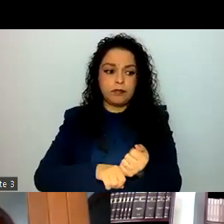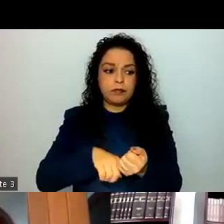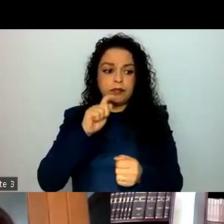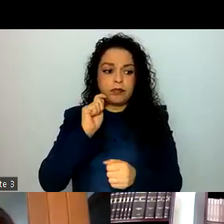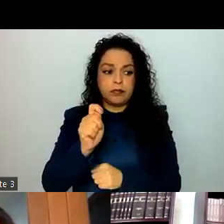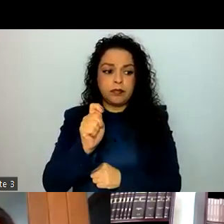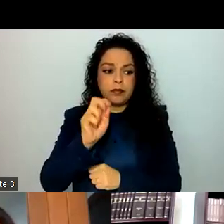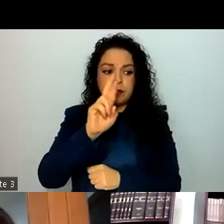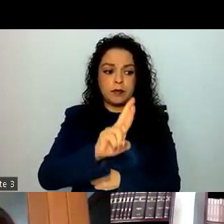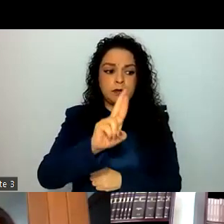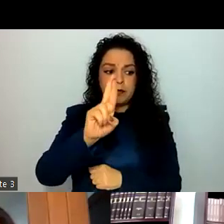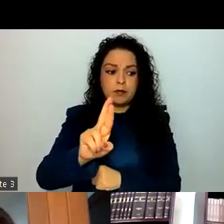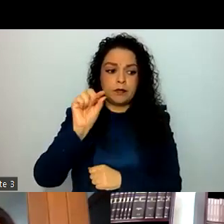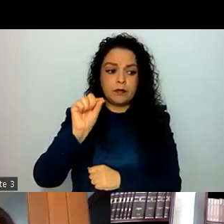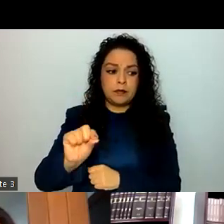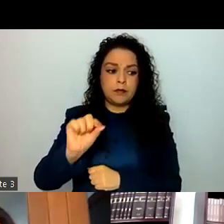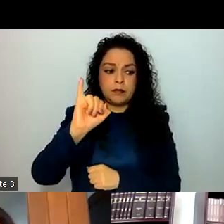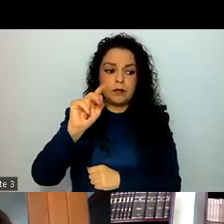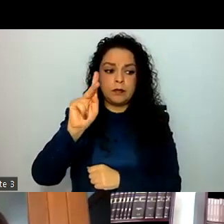revisión